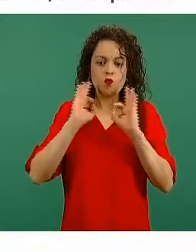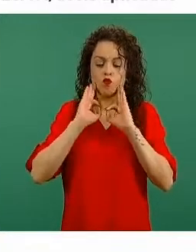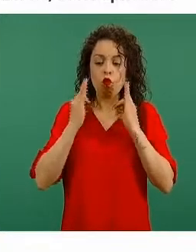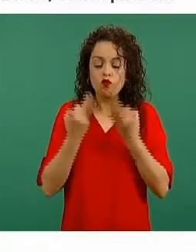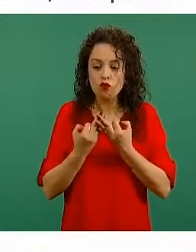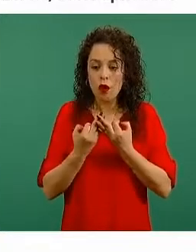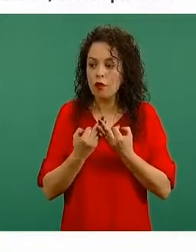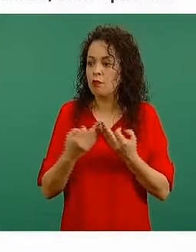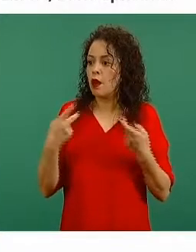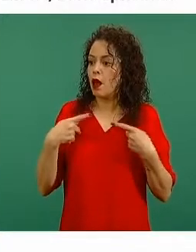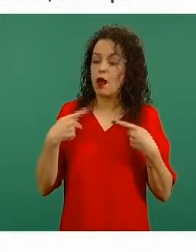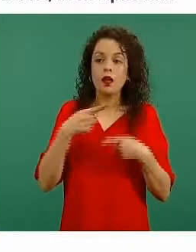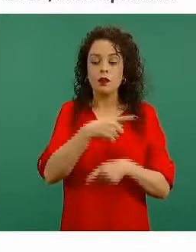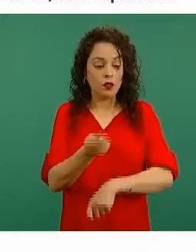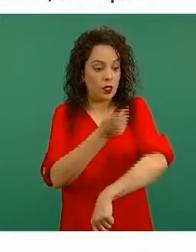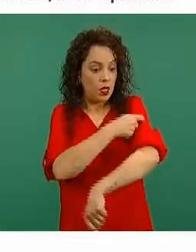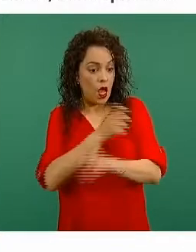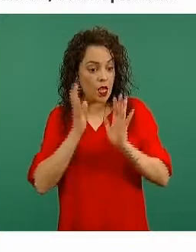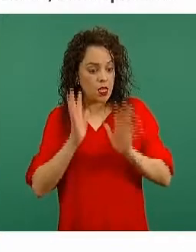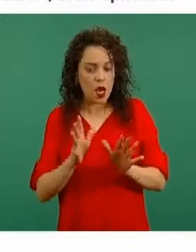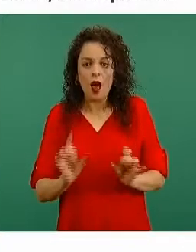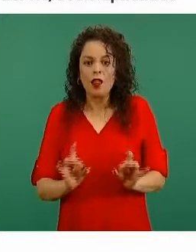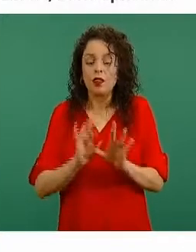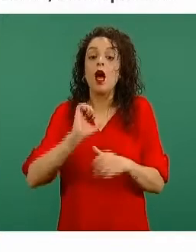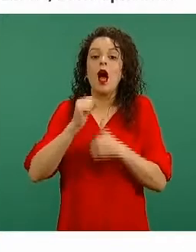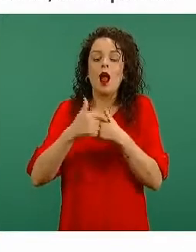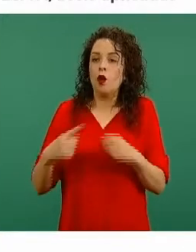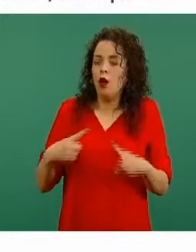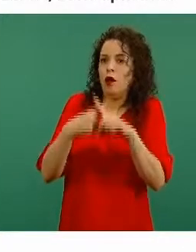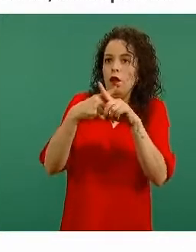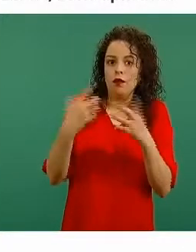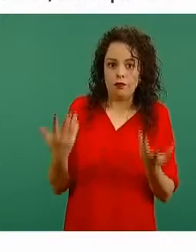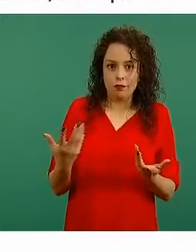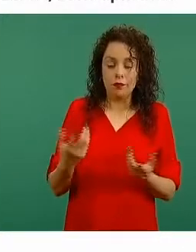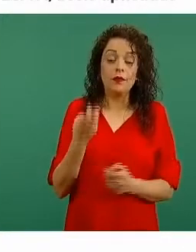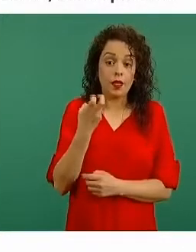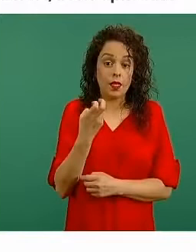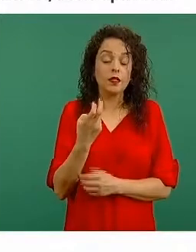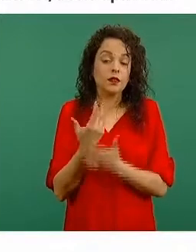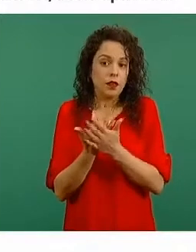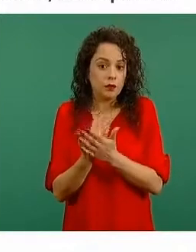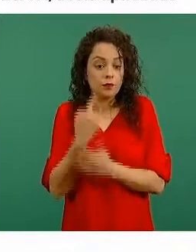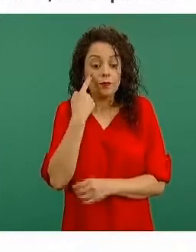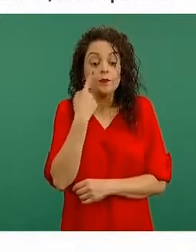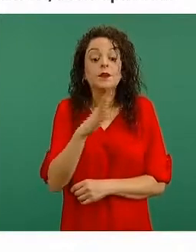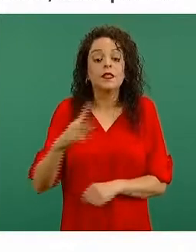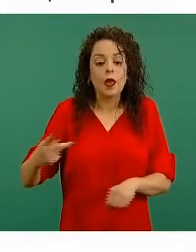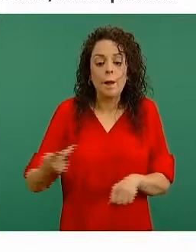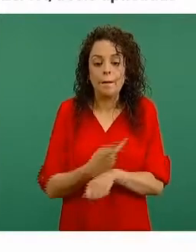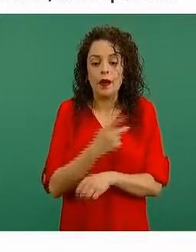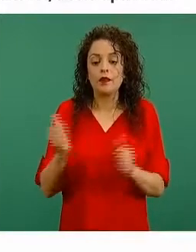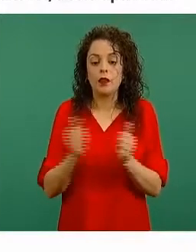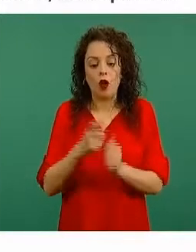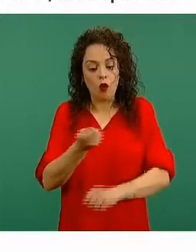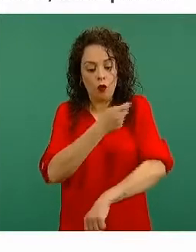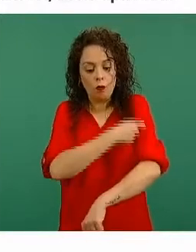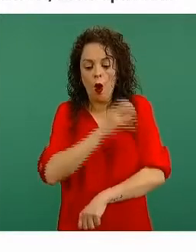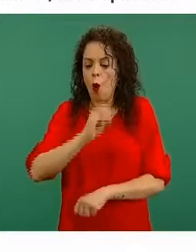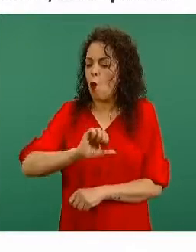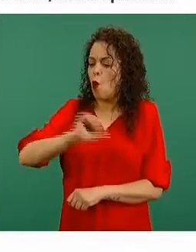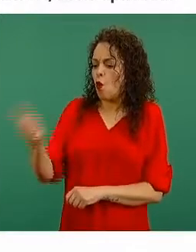de las personas cuando reciben vacunas. Esto es algo esperable con las vacunas y con varios otros productos